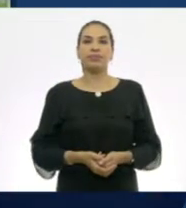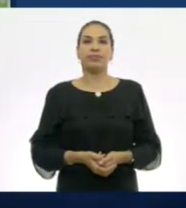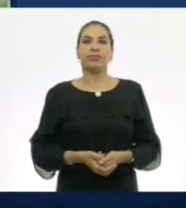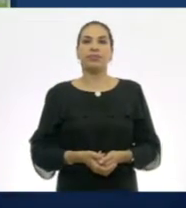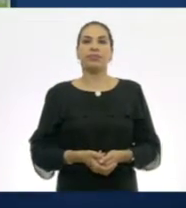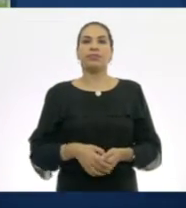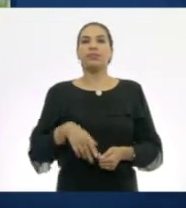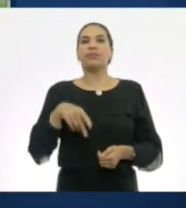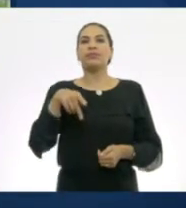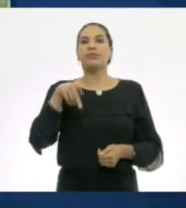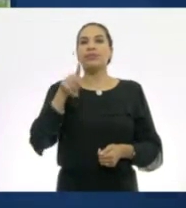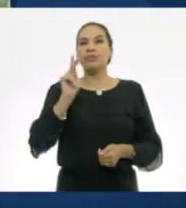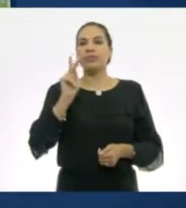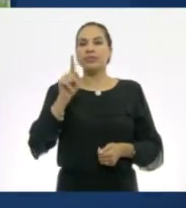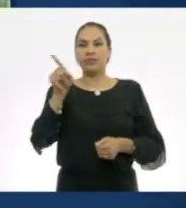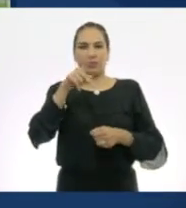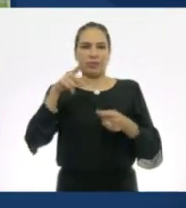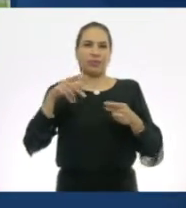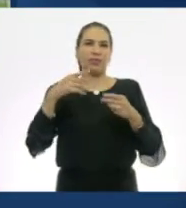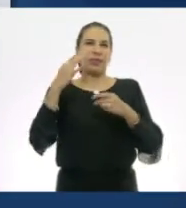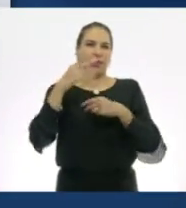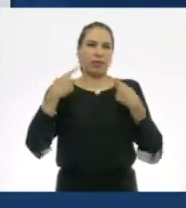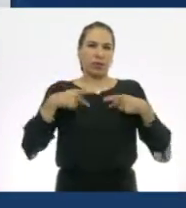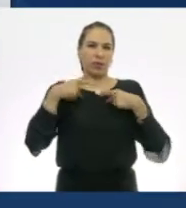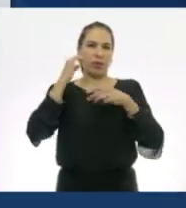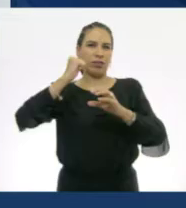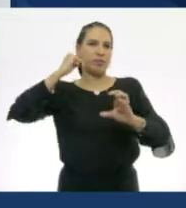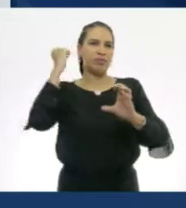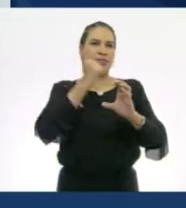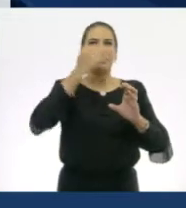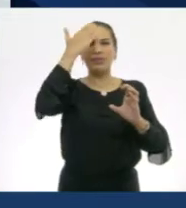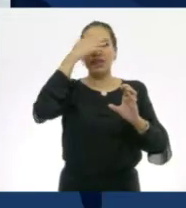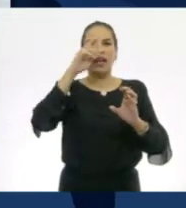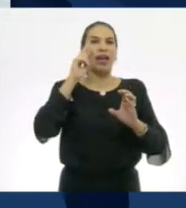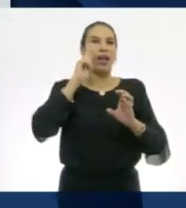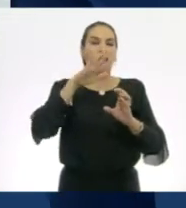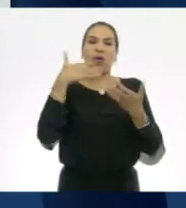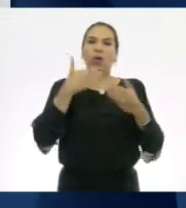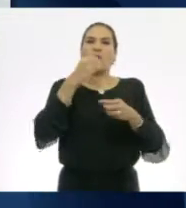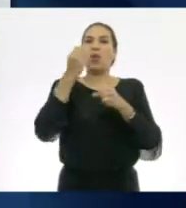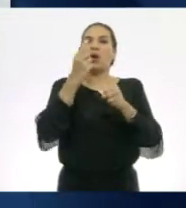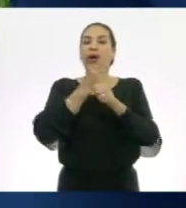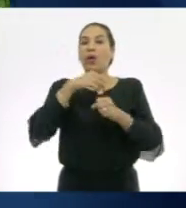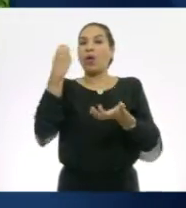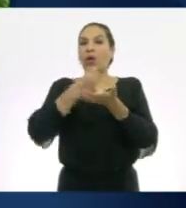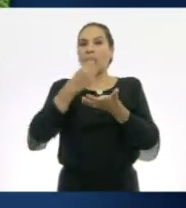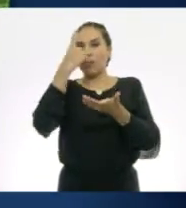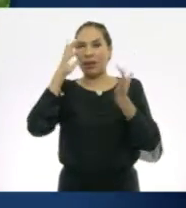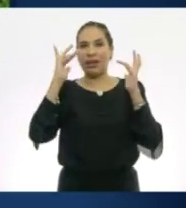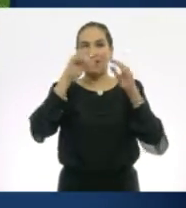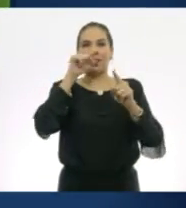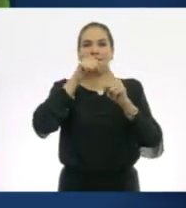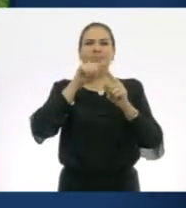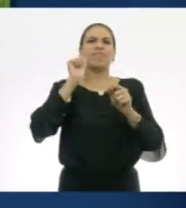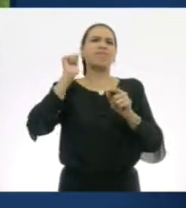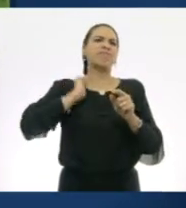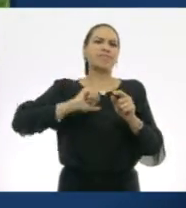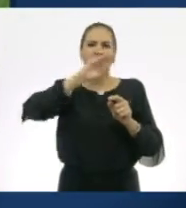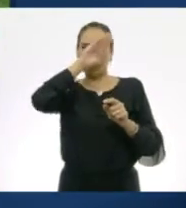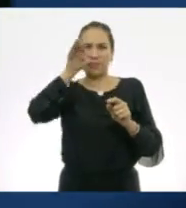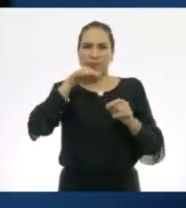Sin duda, los cazadores sabían reconocer una oportunidad de oro para atacar a un elefante